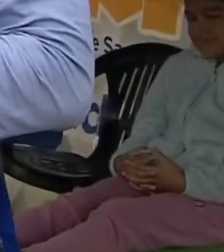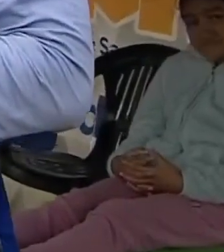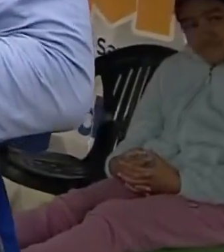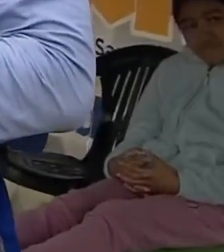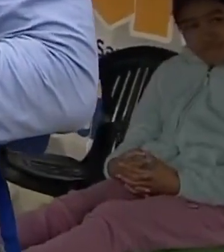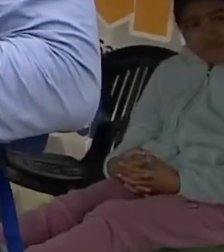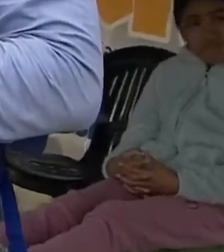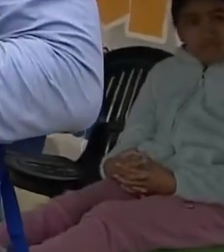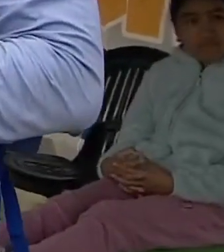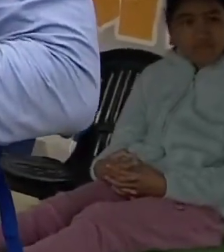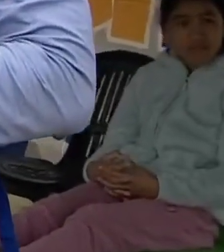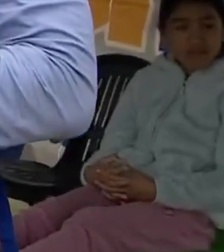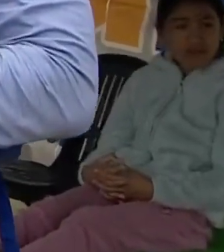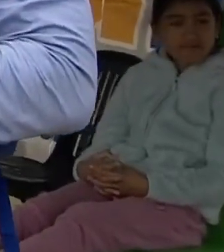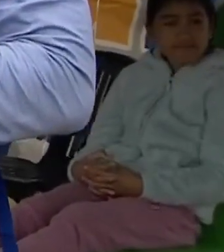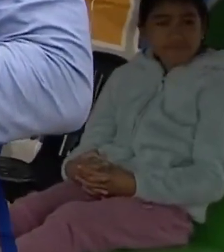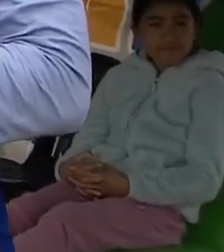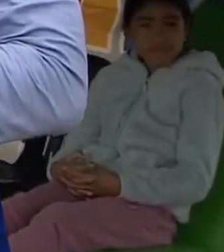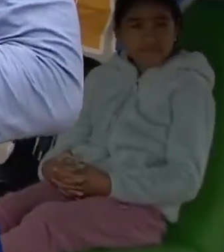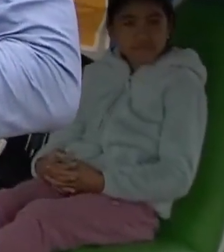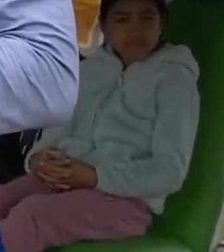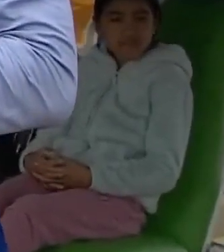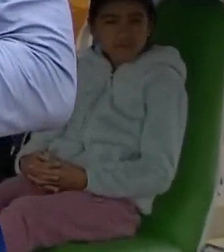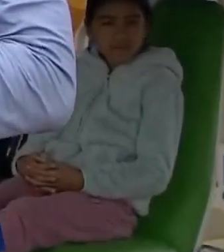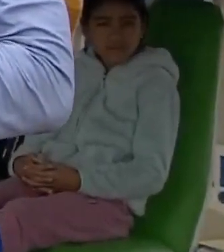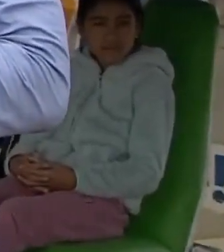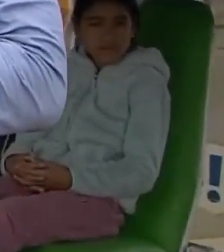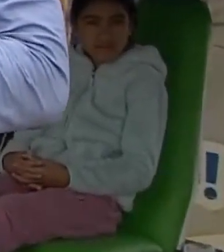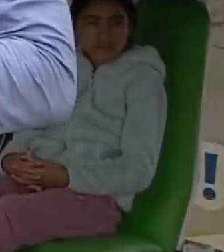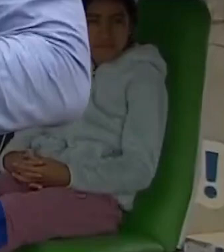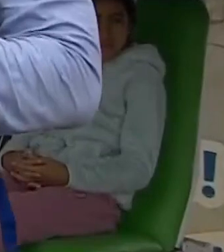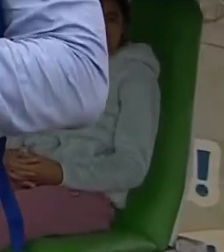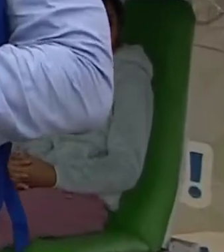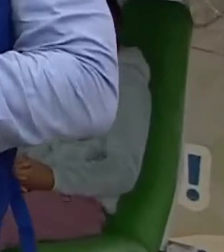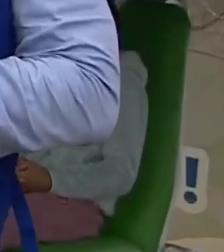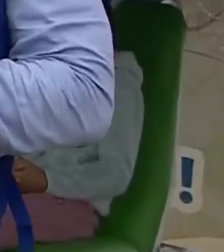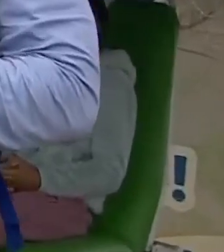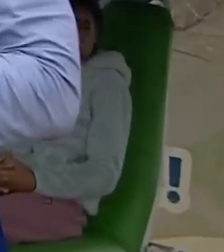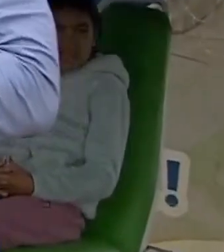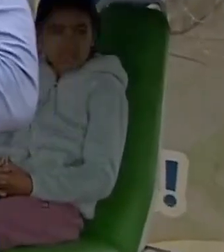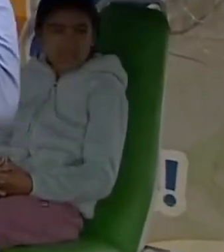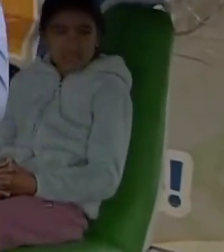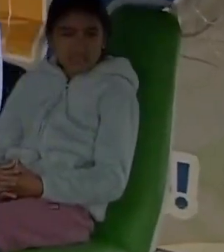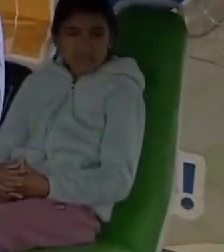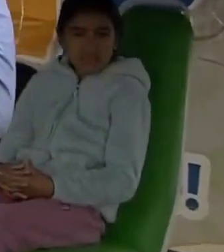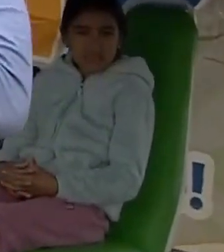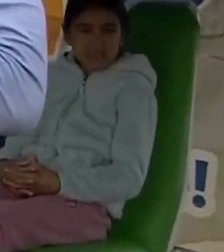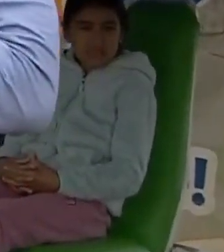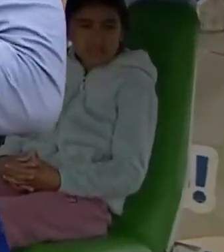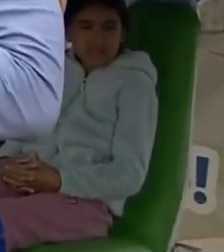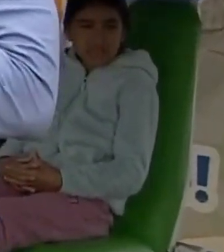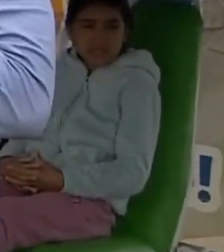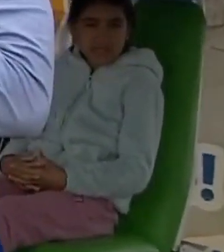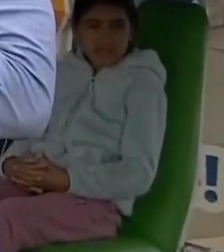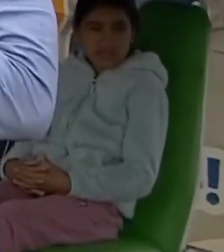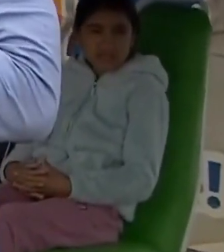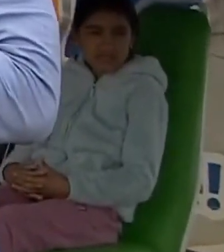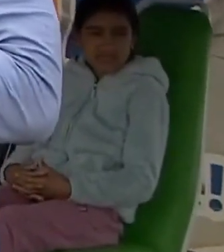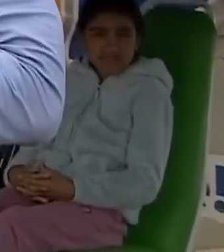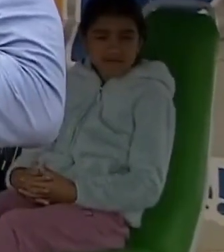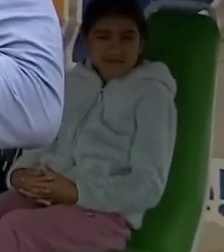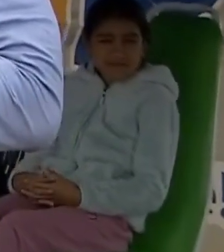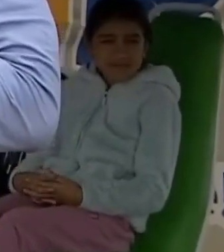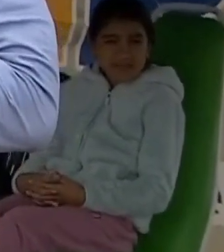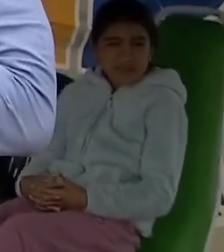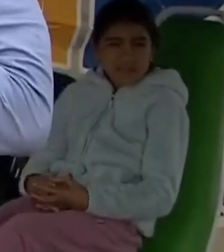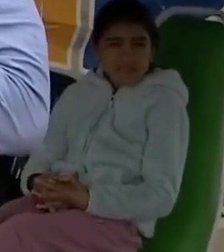información a lo largo del programa. En realidad esto ha sido un inicio que queremos hacer